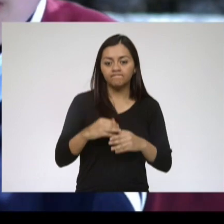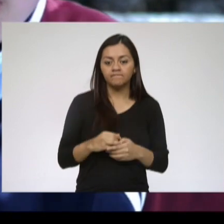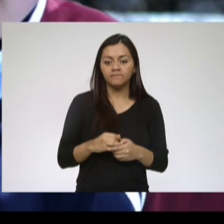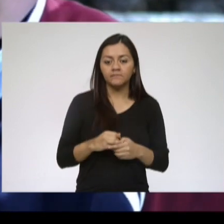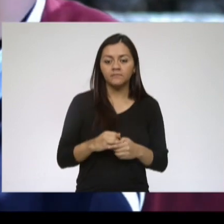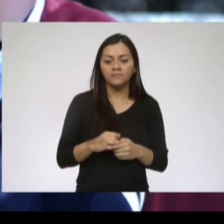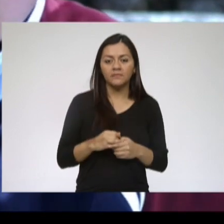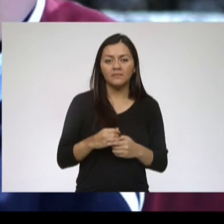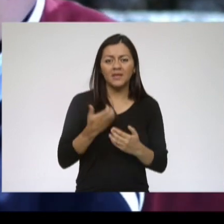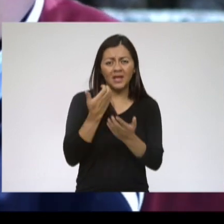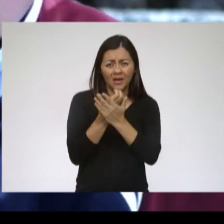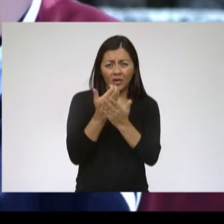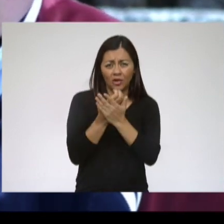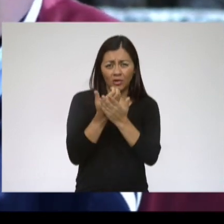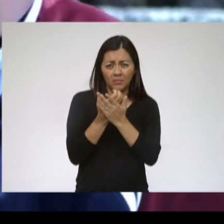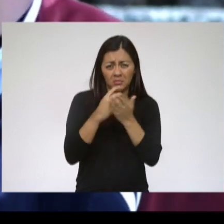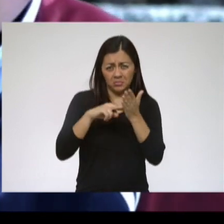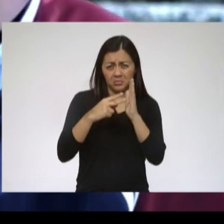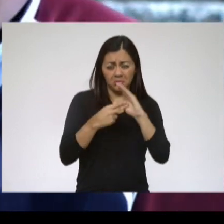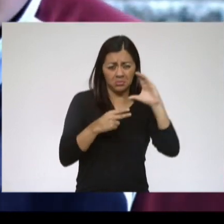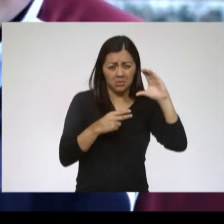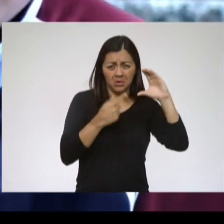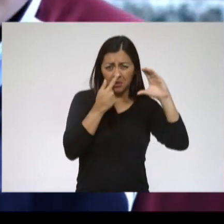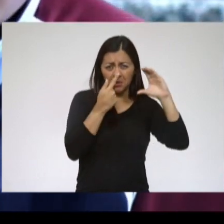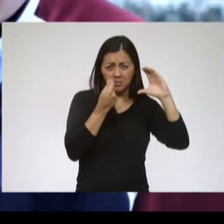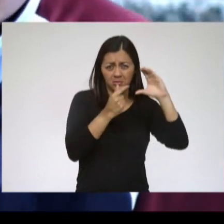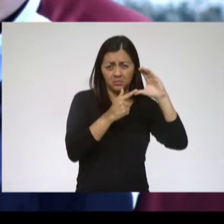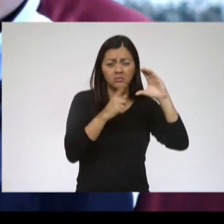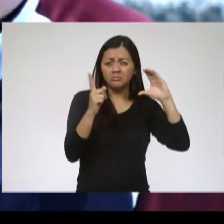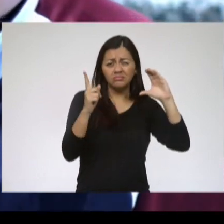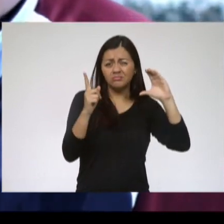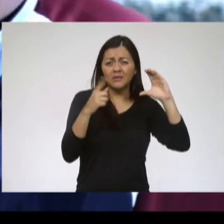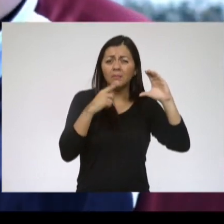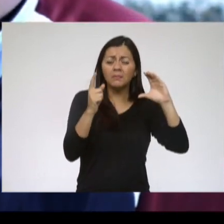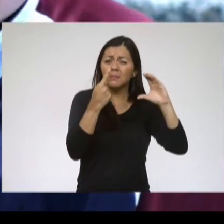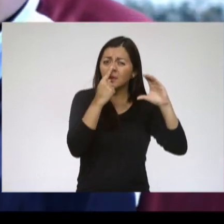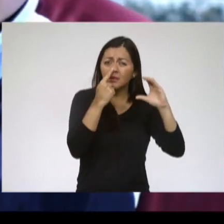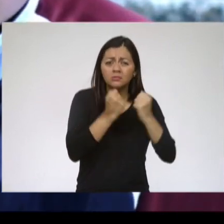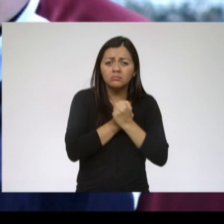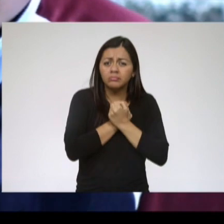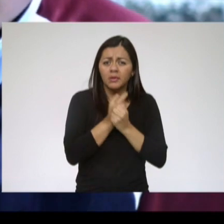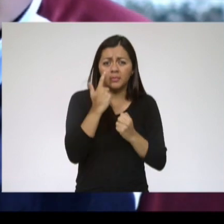Porque lo económico no es nada como el sentimiento de un papá.